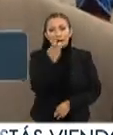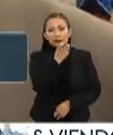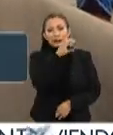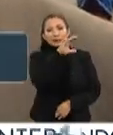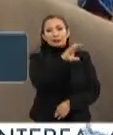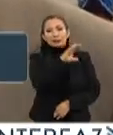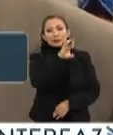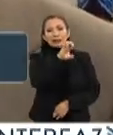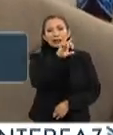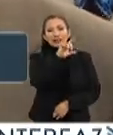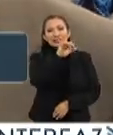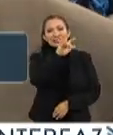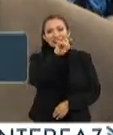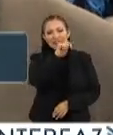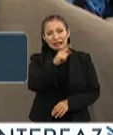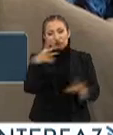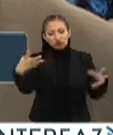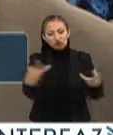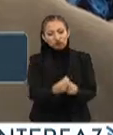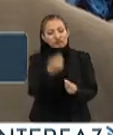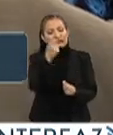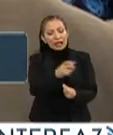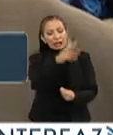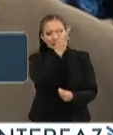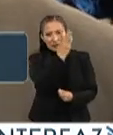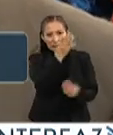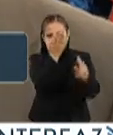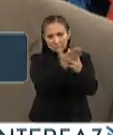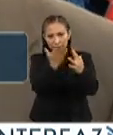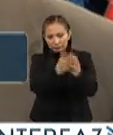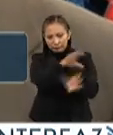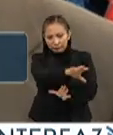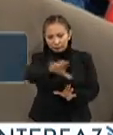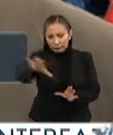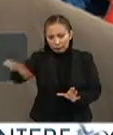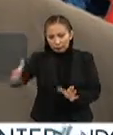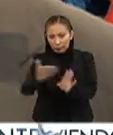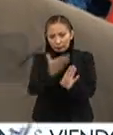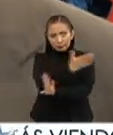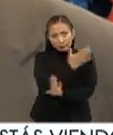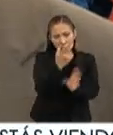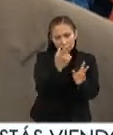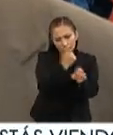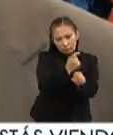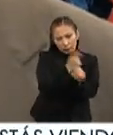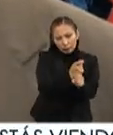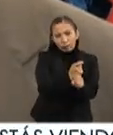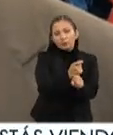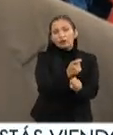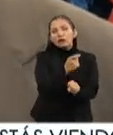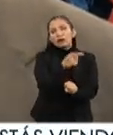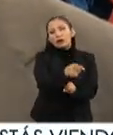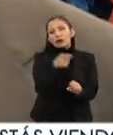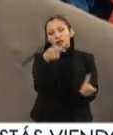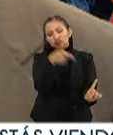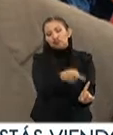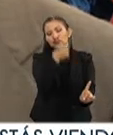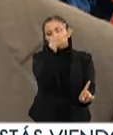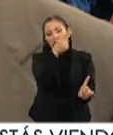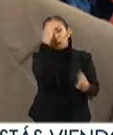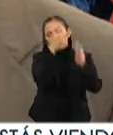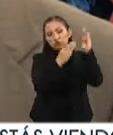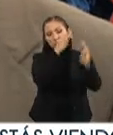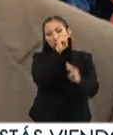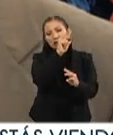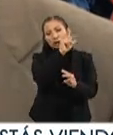CEDICIT en sí como conjunto está compuesto de 3 partes. Originalmente era solamente el